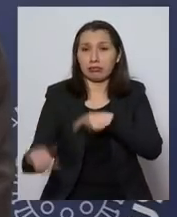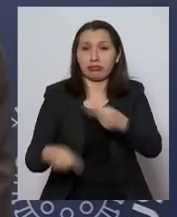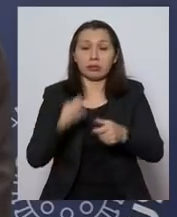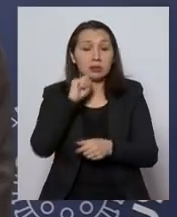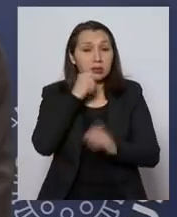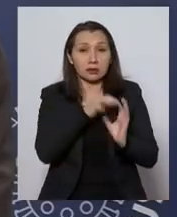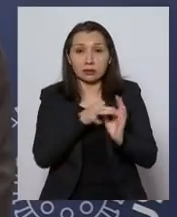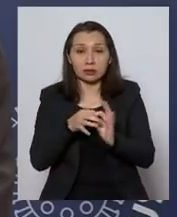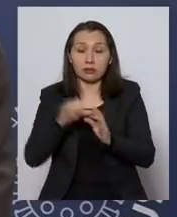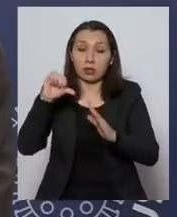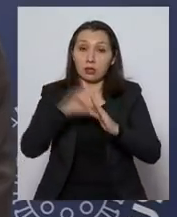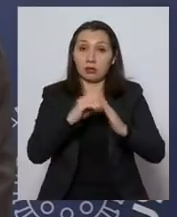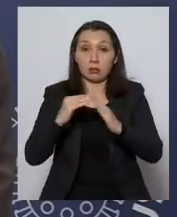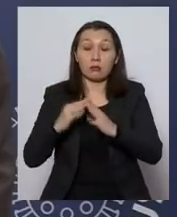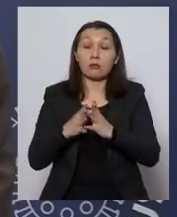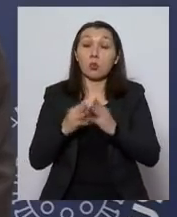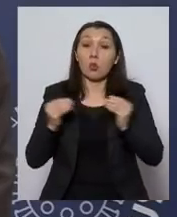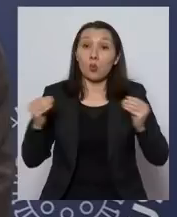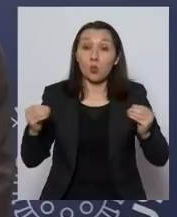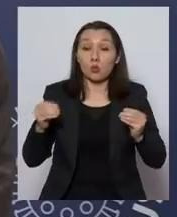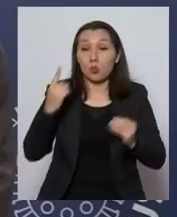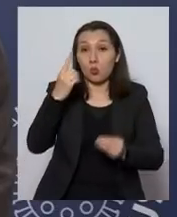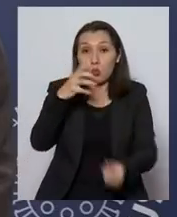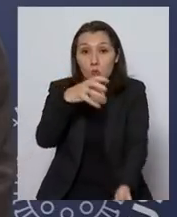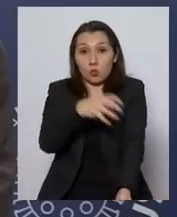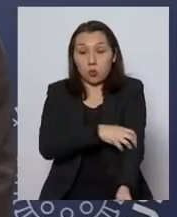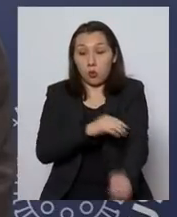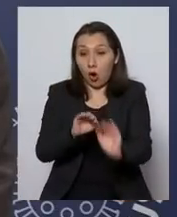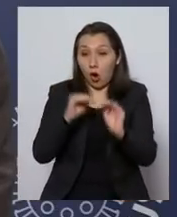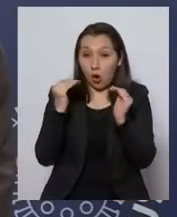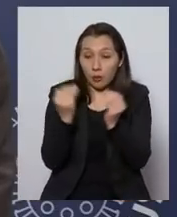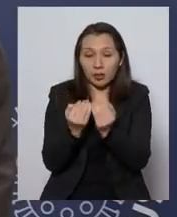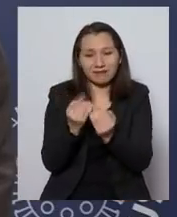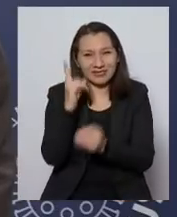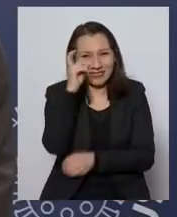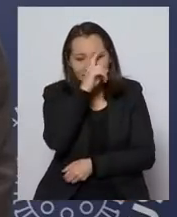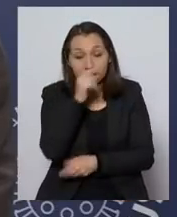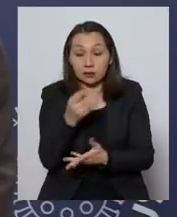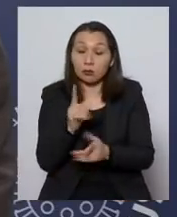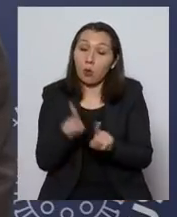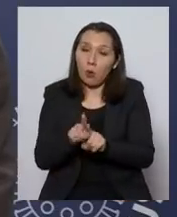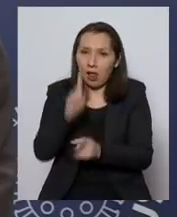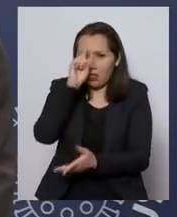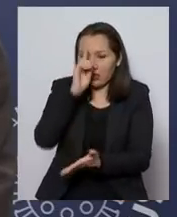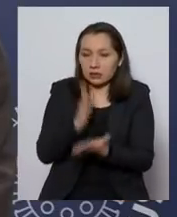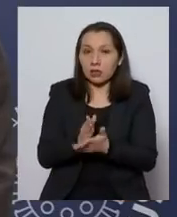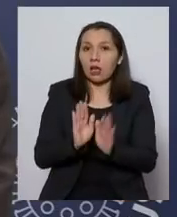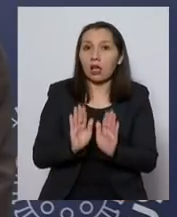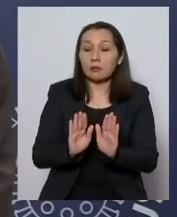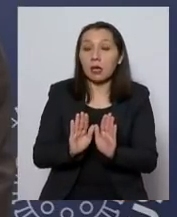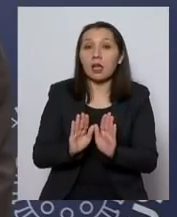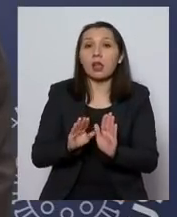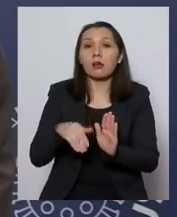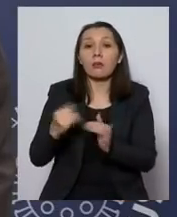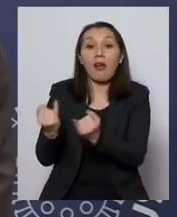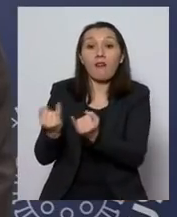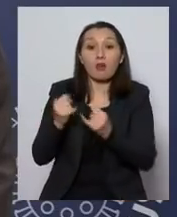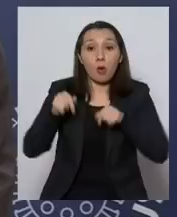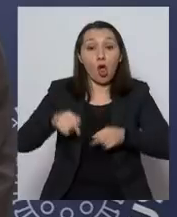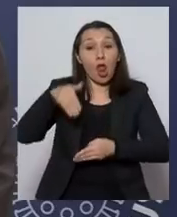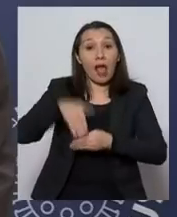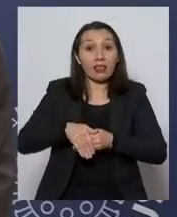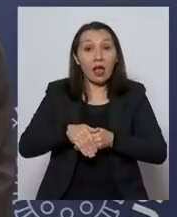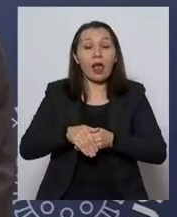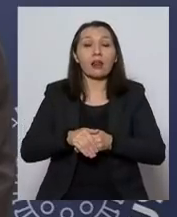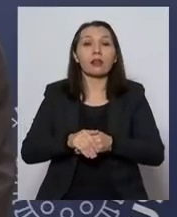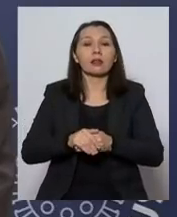significa una cuarentena de toda una región. Decisión que de todas maneras tiene que esperar hasta los datos de hoy día en la tarde